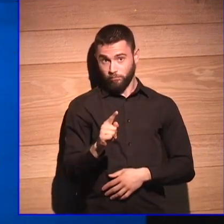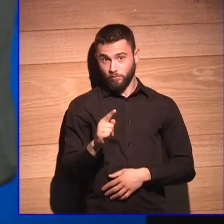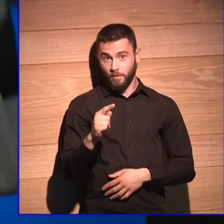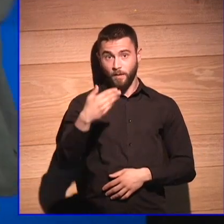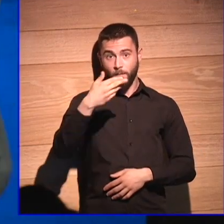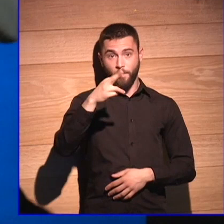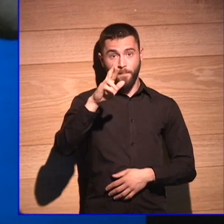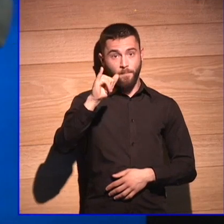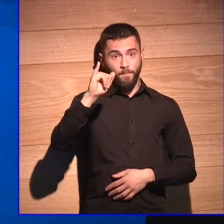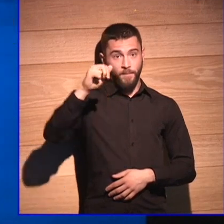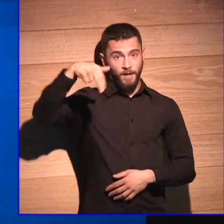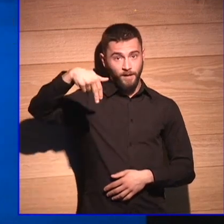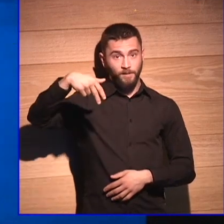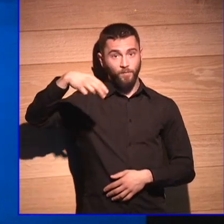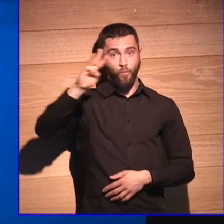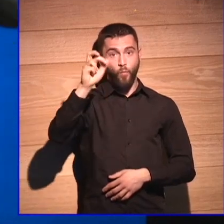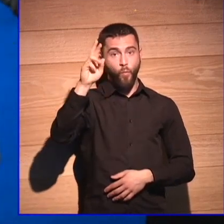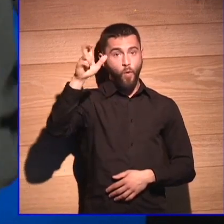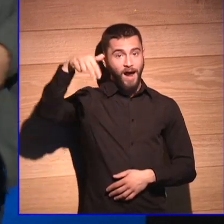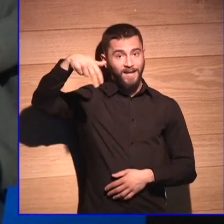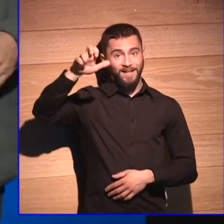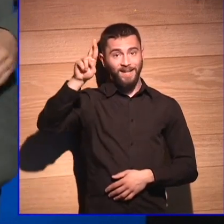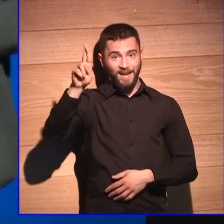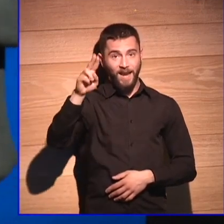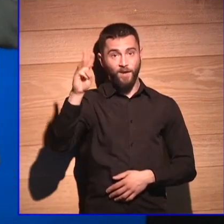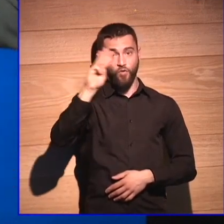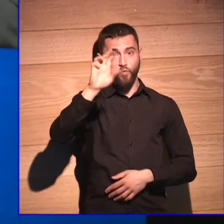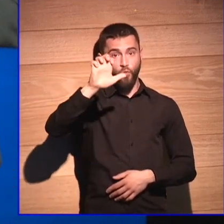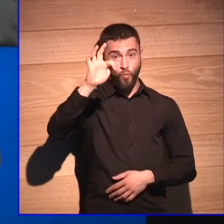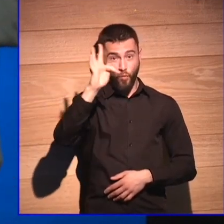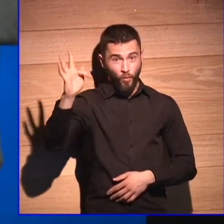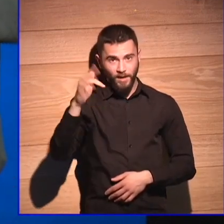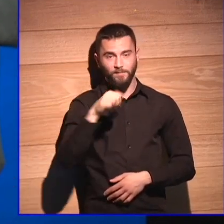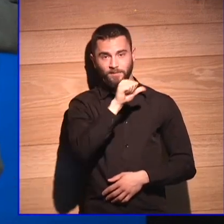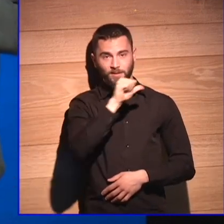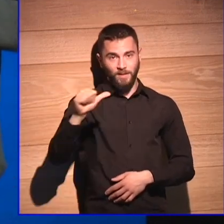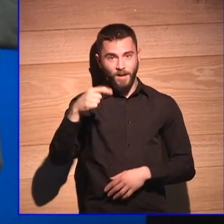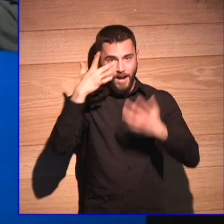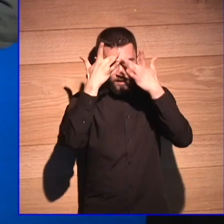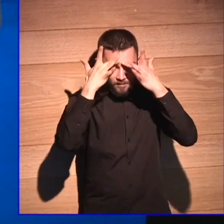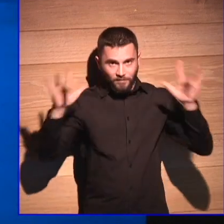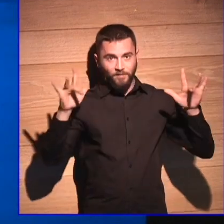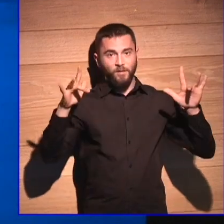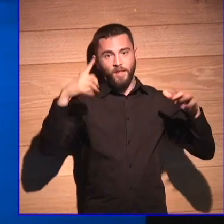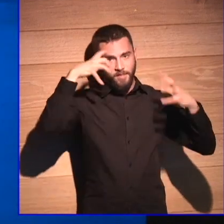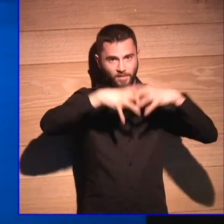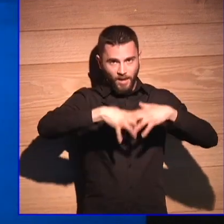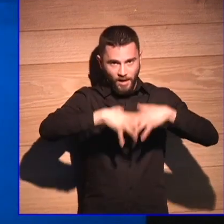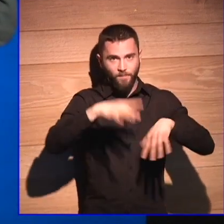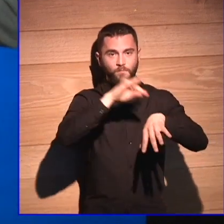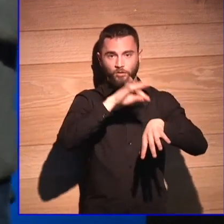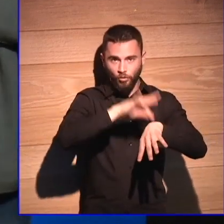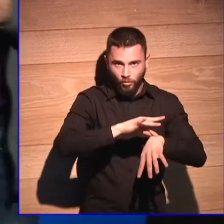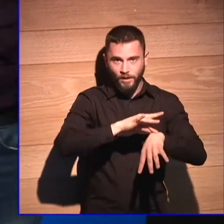Awareness Week, es decir, esta semana de concienciación sobre el cerebro en todas sus condiciones, patologías,